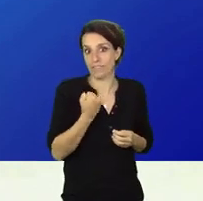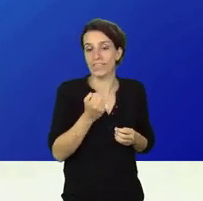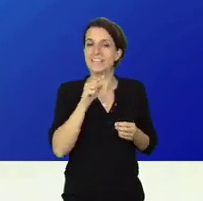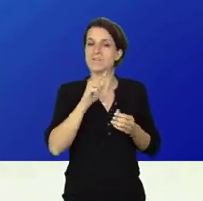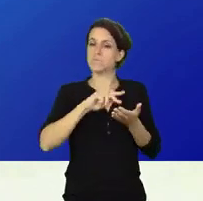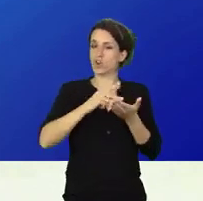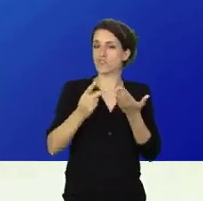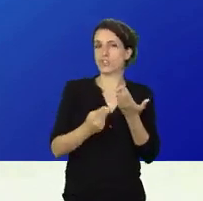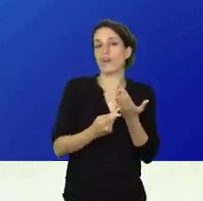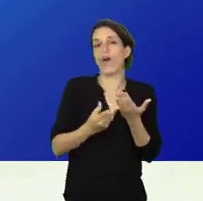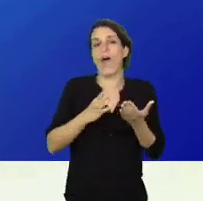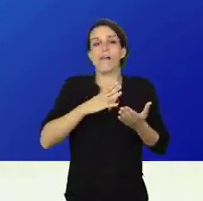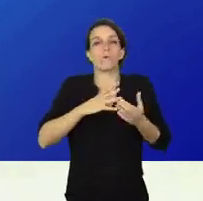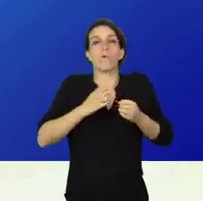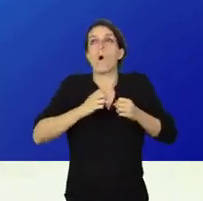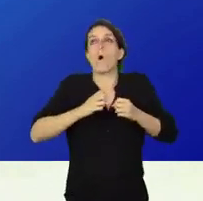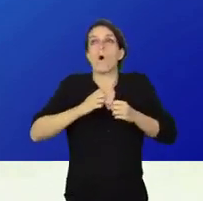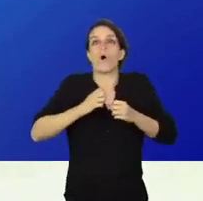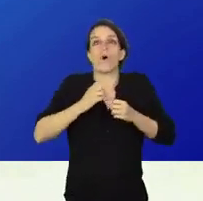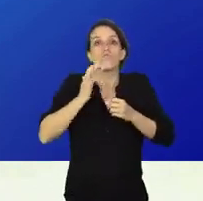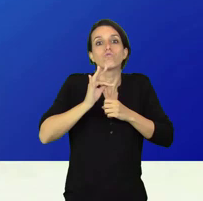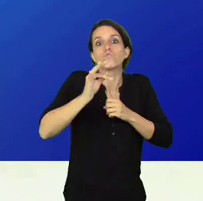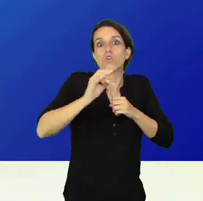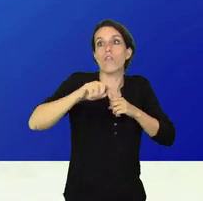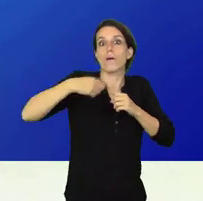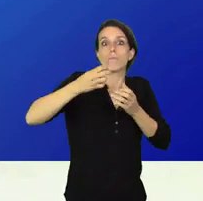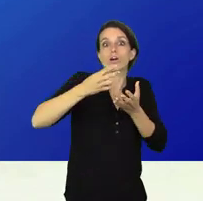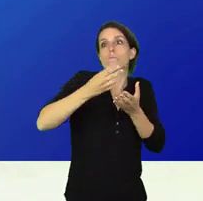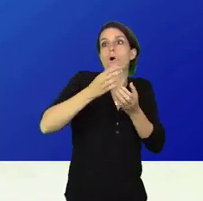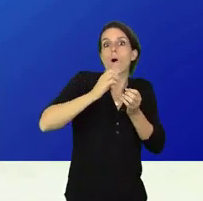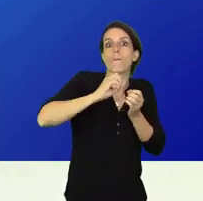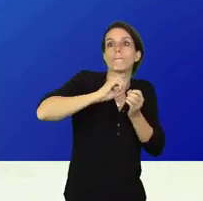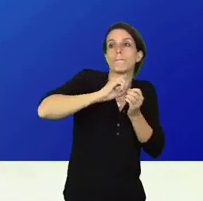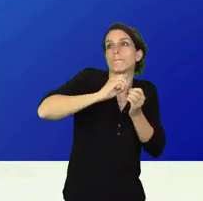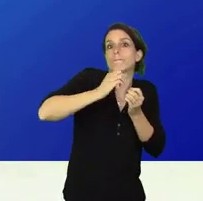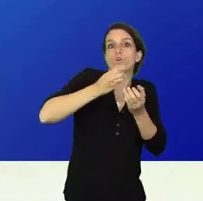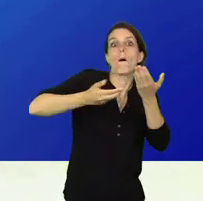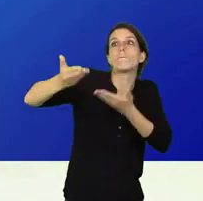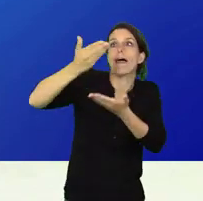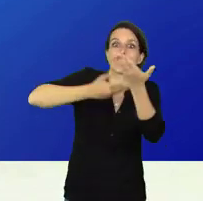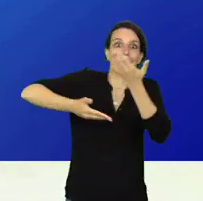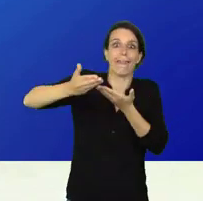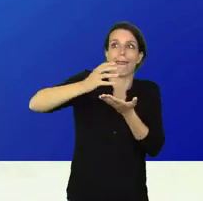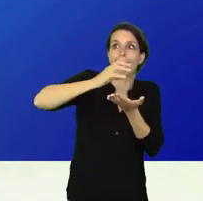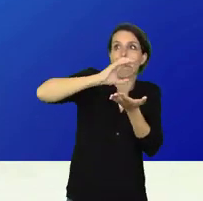un proyecto que tenía como potencialidad para expandirse a otras cosas.